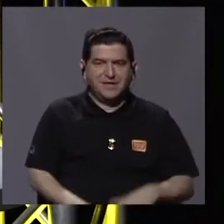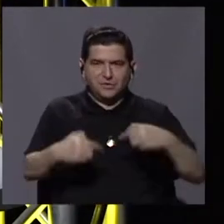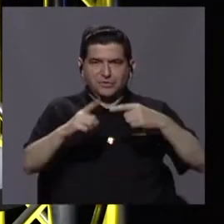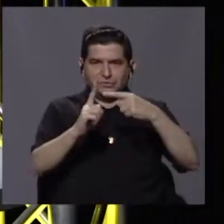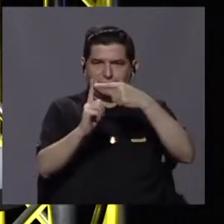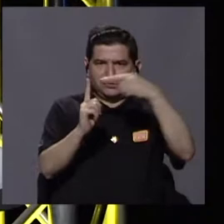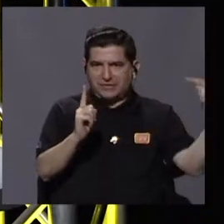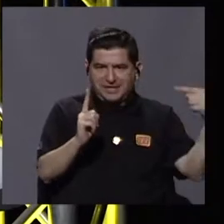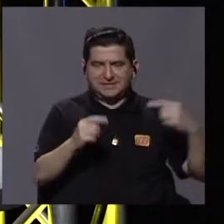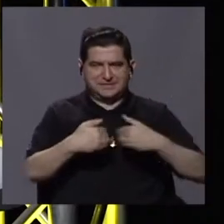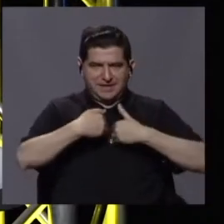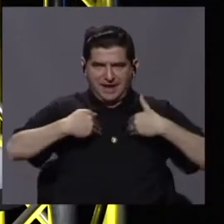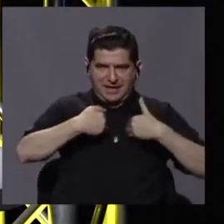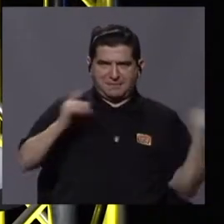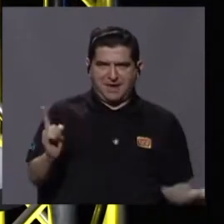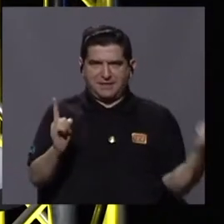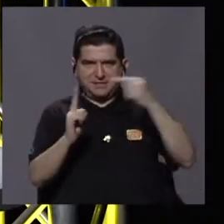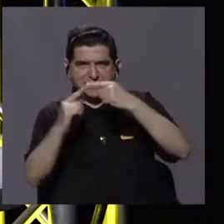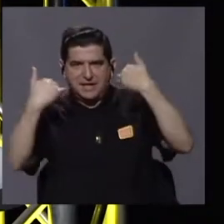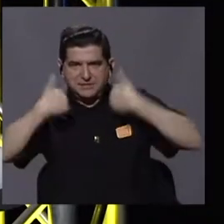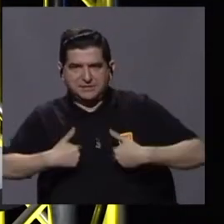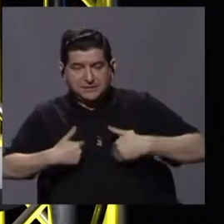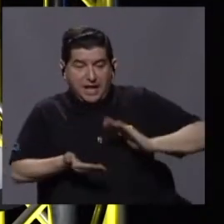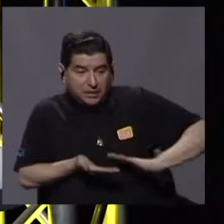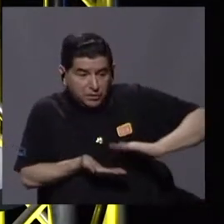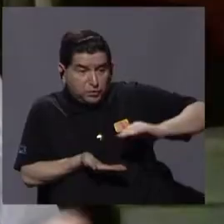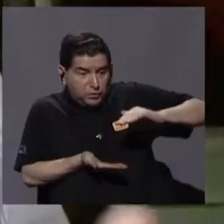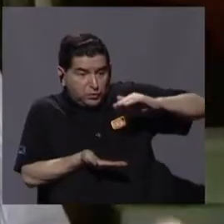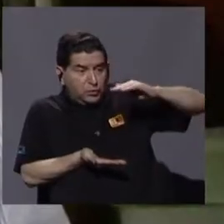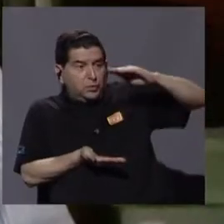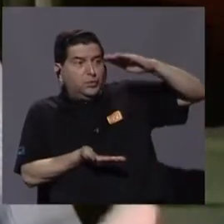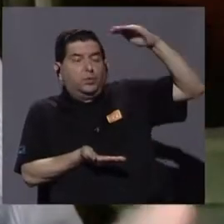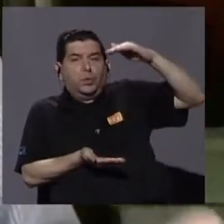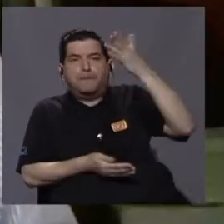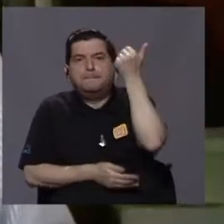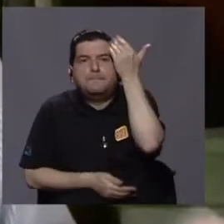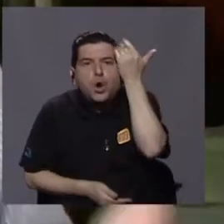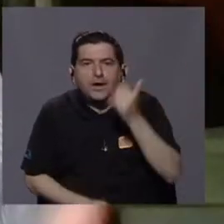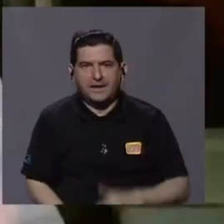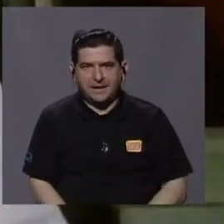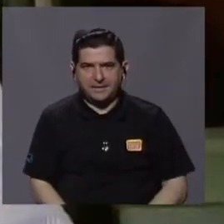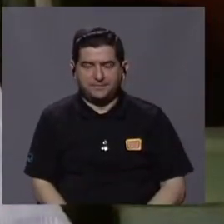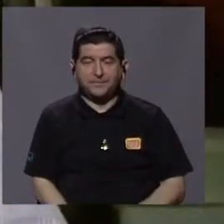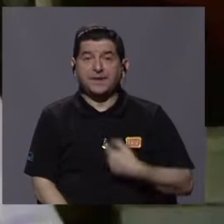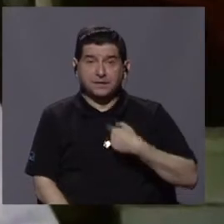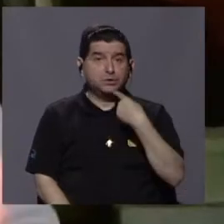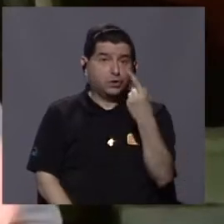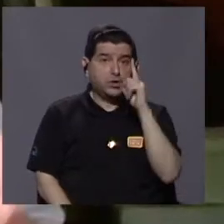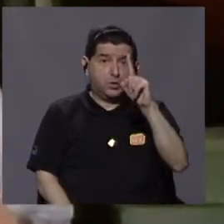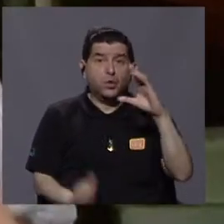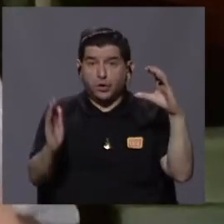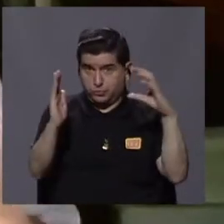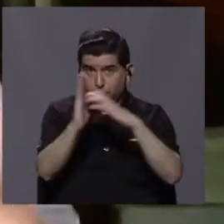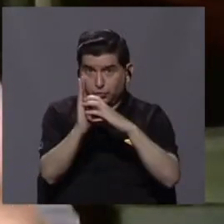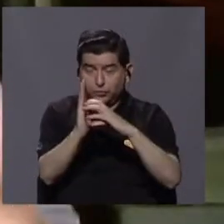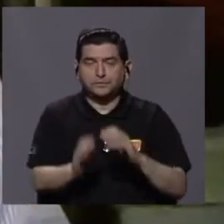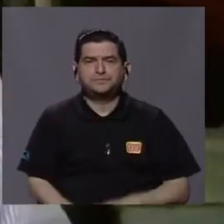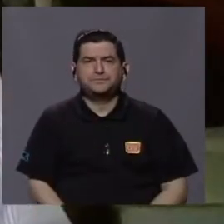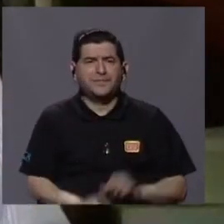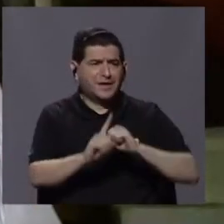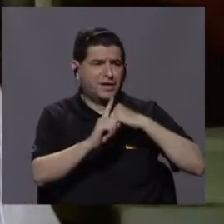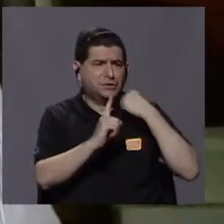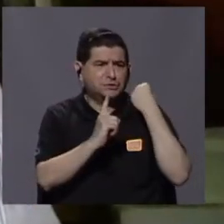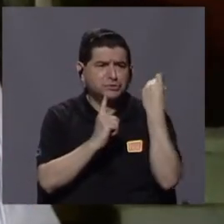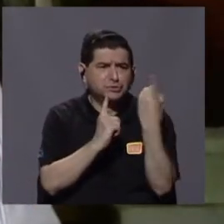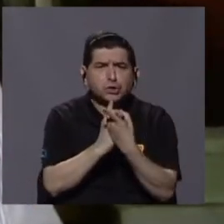al humano cada vez se acrecienta más porque como digo en uno de mis artículos la sociedad